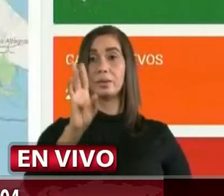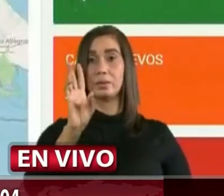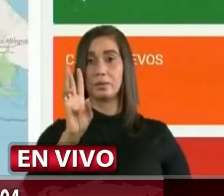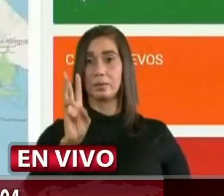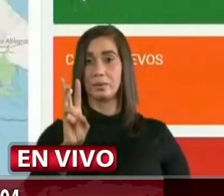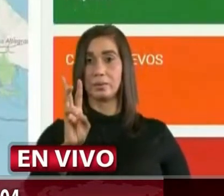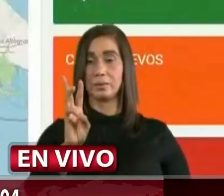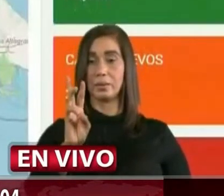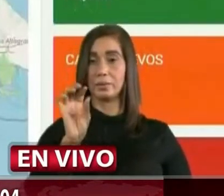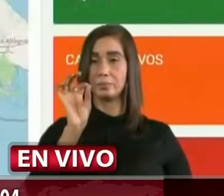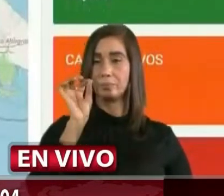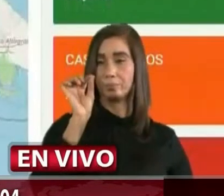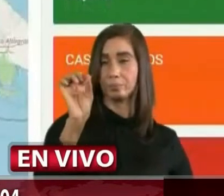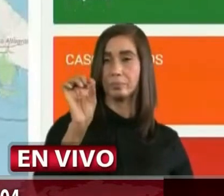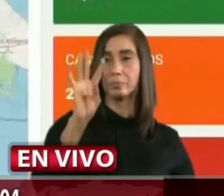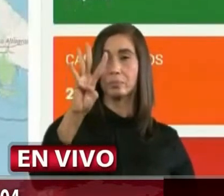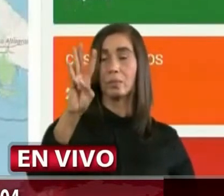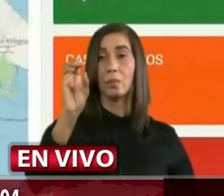76.40%, es decir,